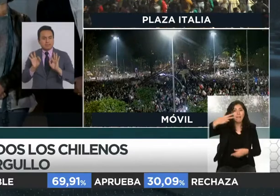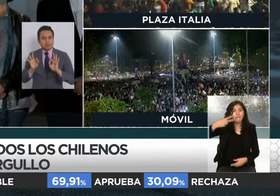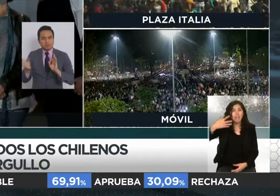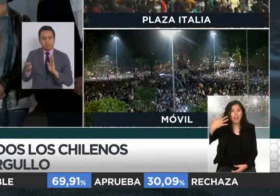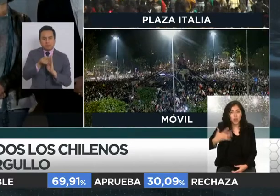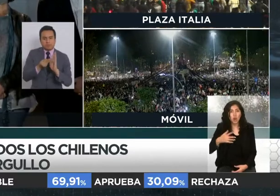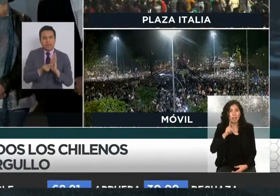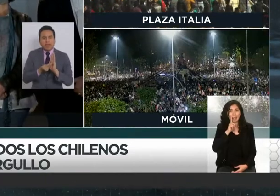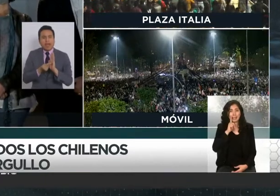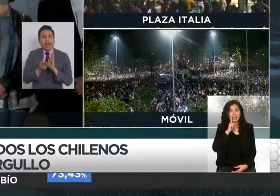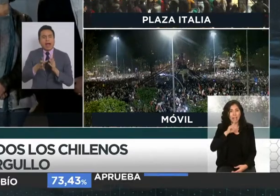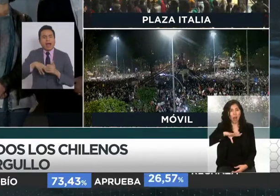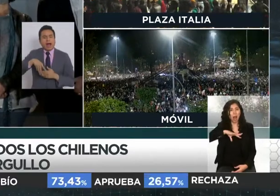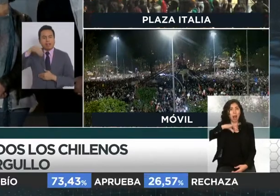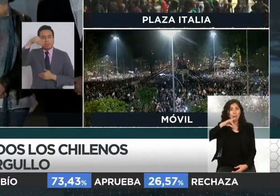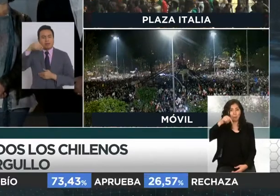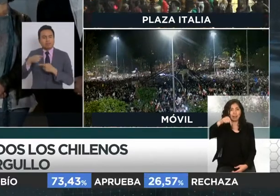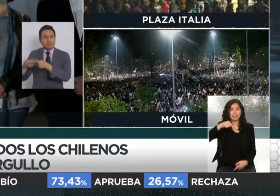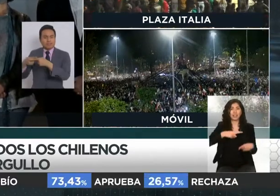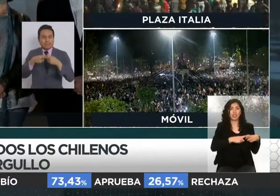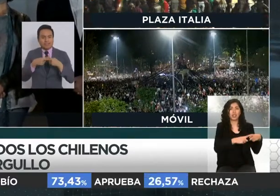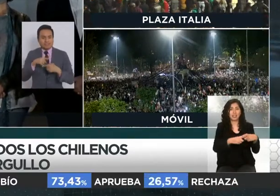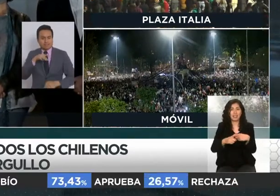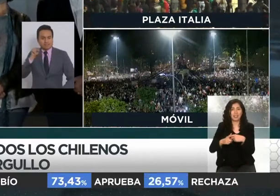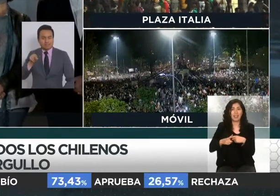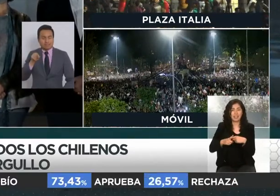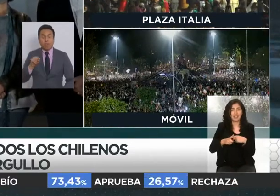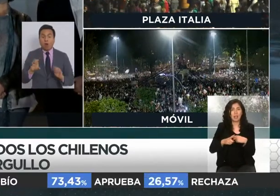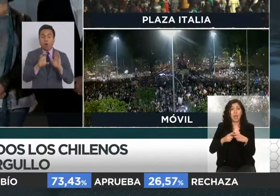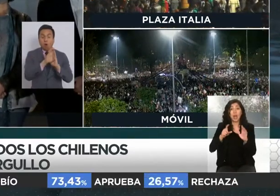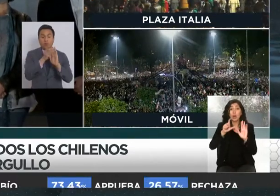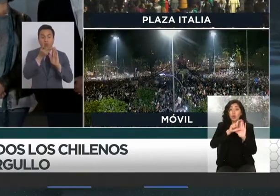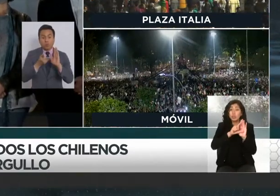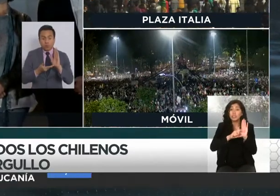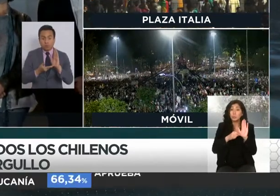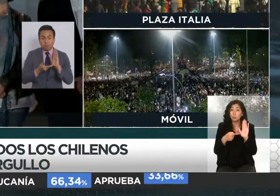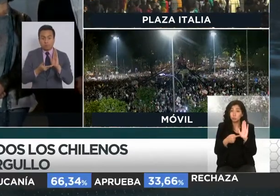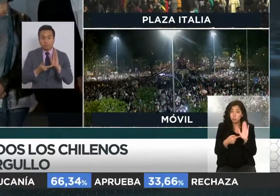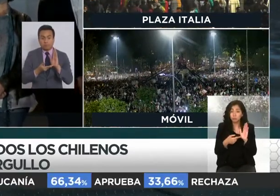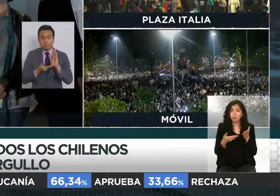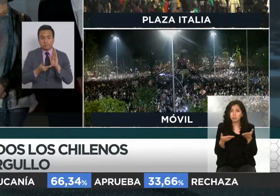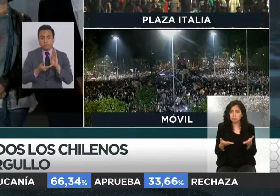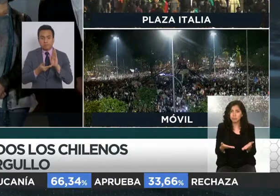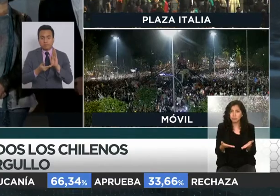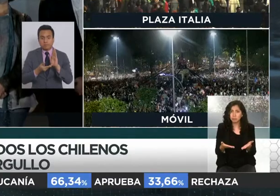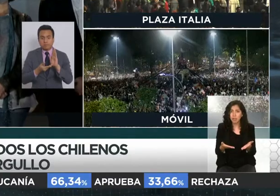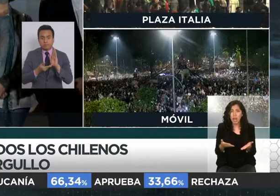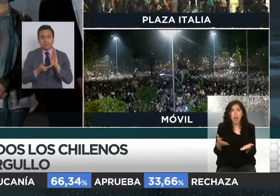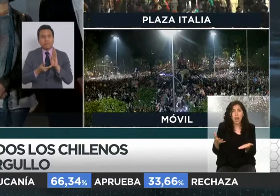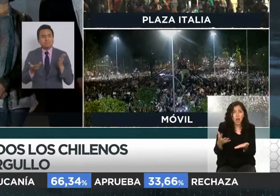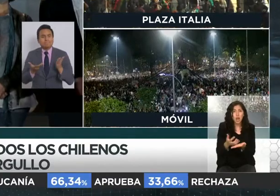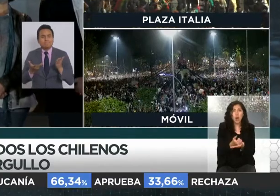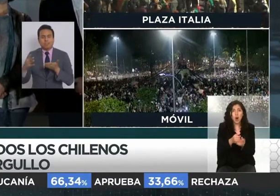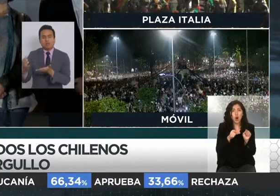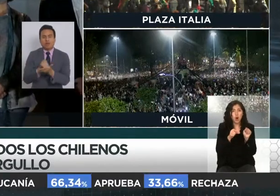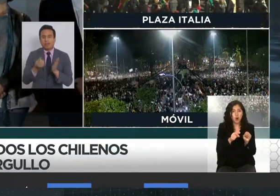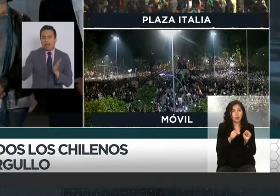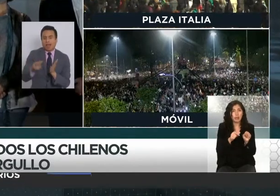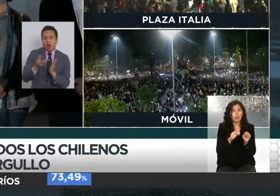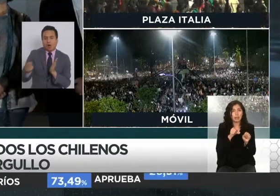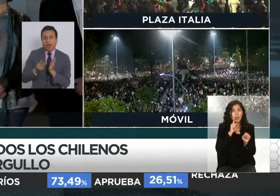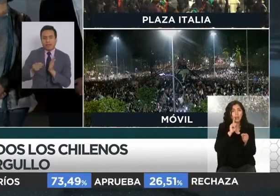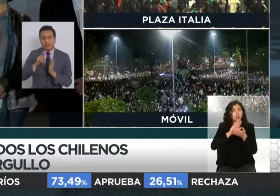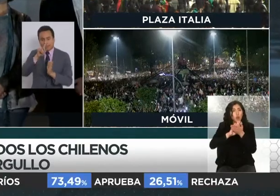viven en el alma de nuestra sociedad. Una constitución que logre recoger